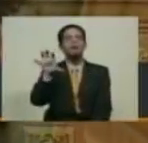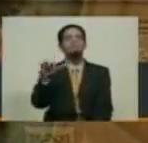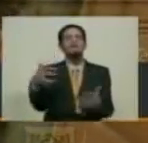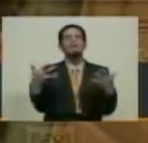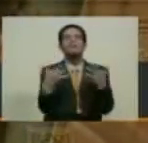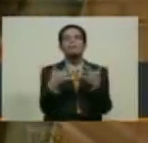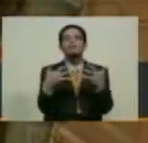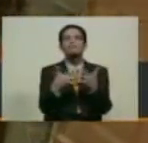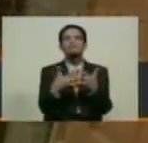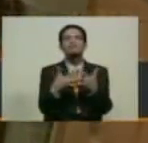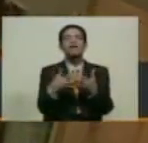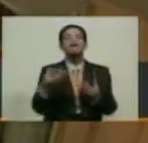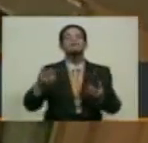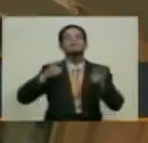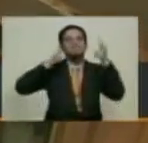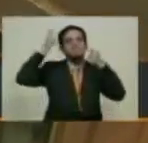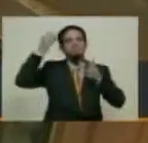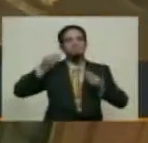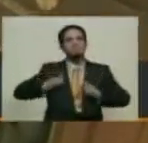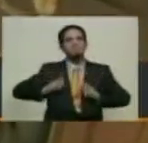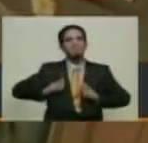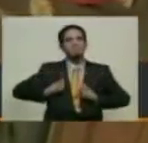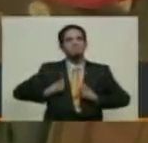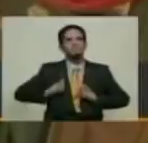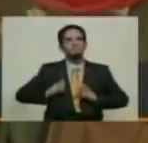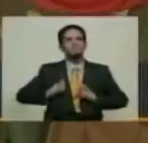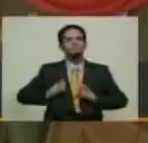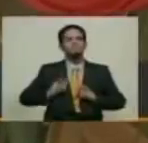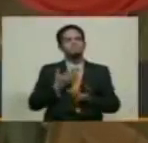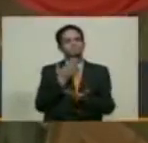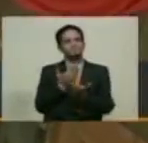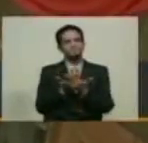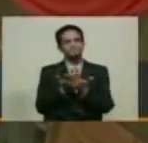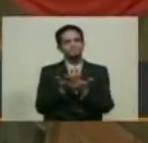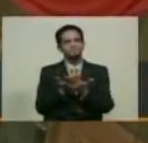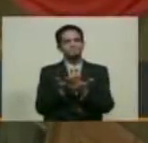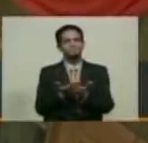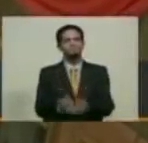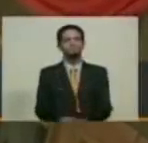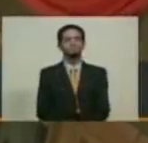batalla. ¡Chávez vive! Muchas gracias.